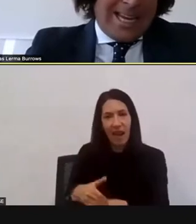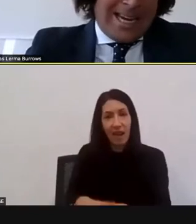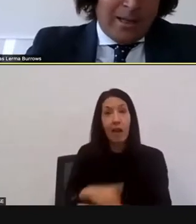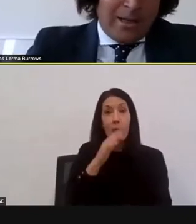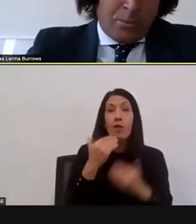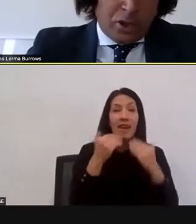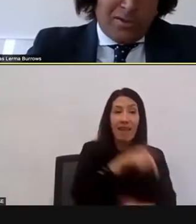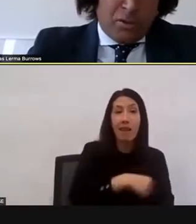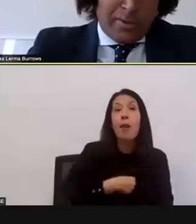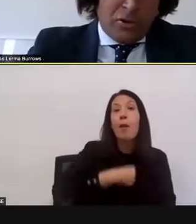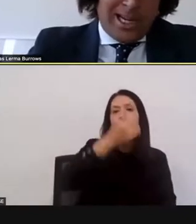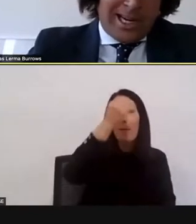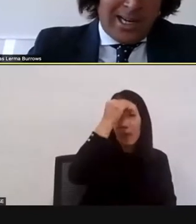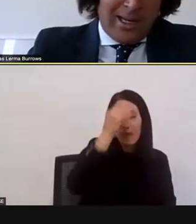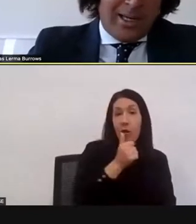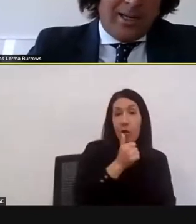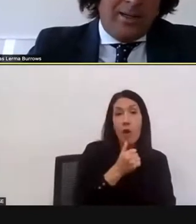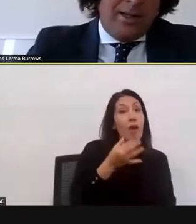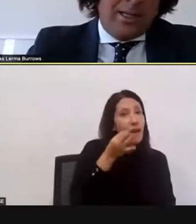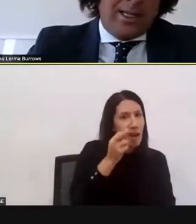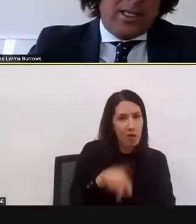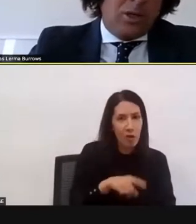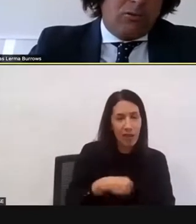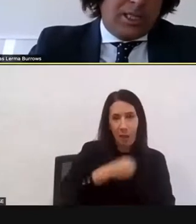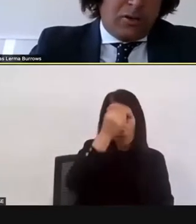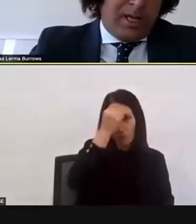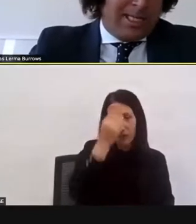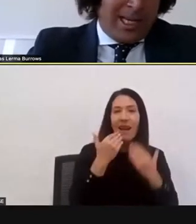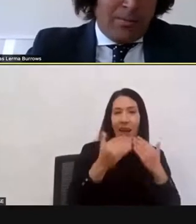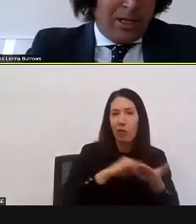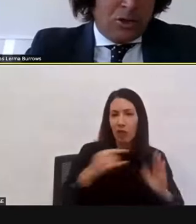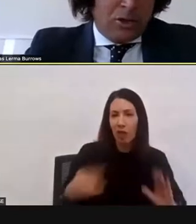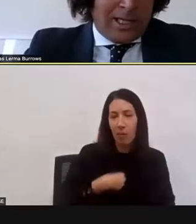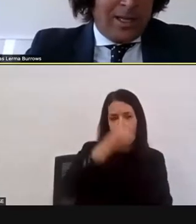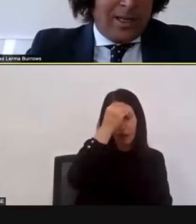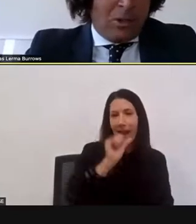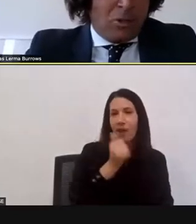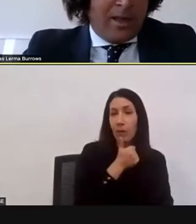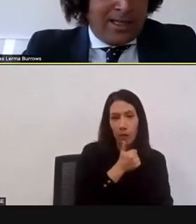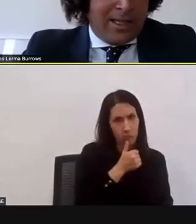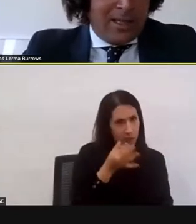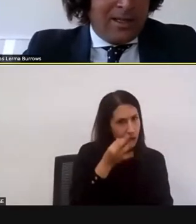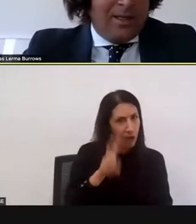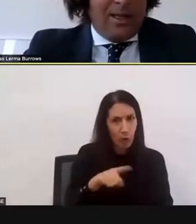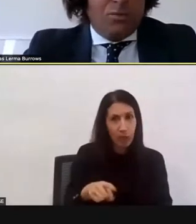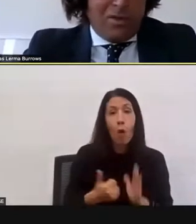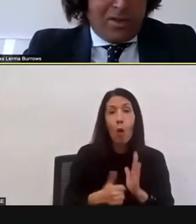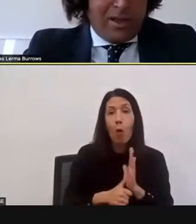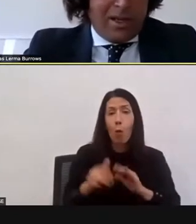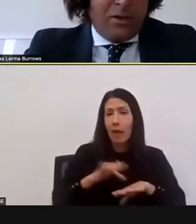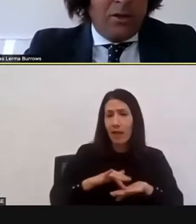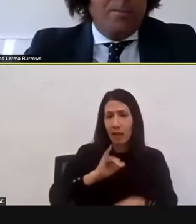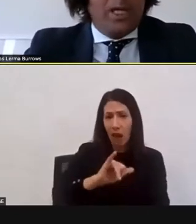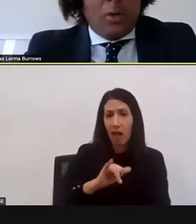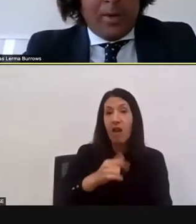que cree, porque es una forma errónea, cree que le da, en este caso, las nuevas tecnologías. Y nada más lejos de la realidad. La huella digital está ahí. Y es muy fácil a